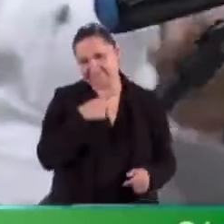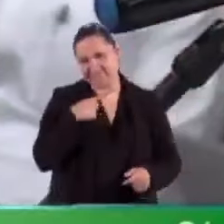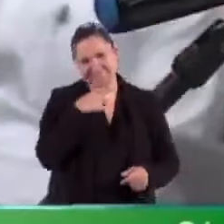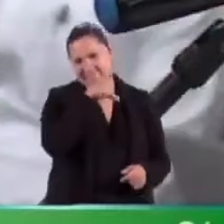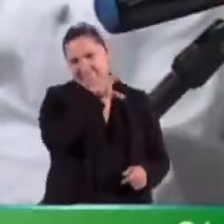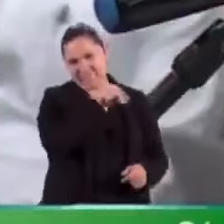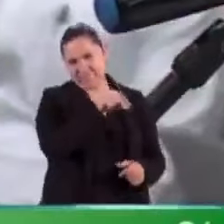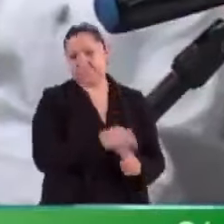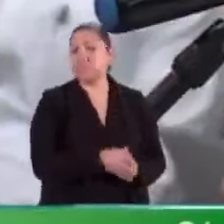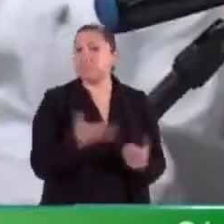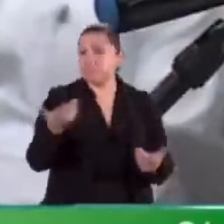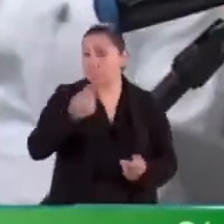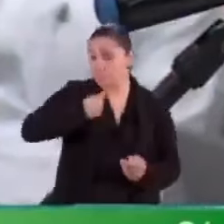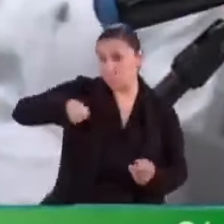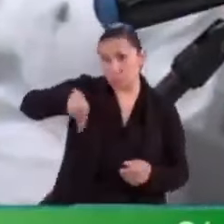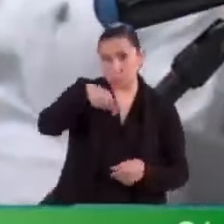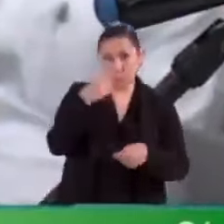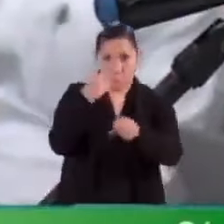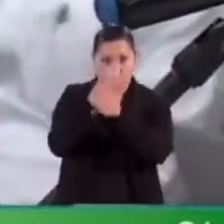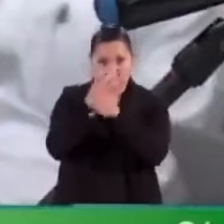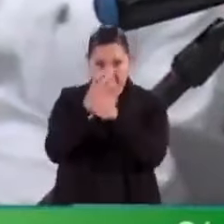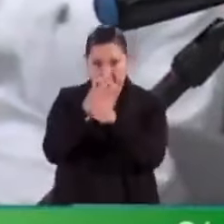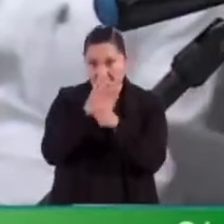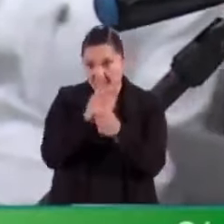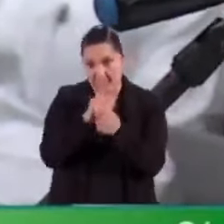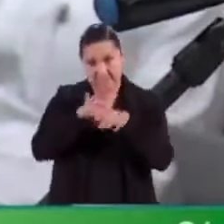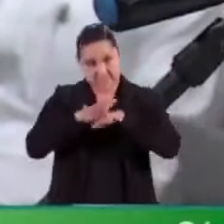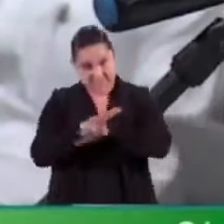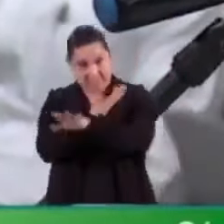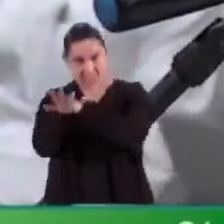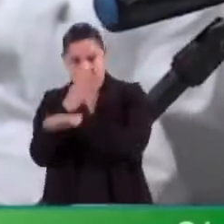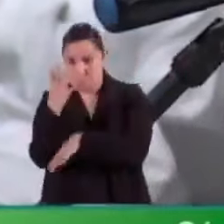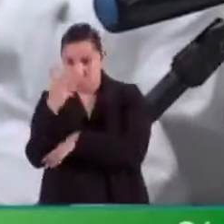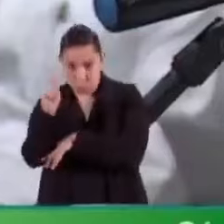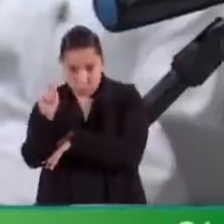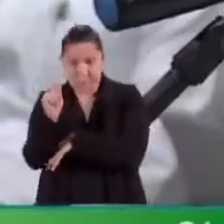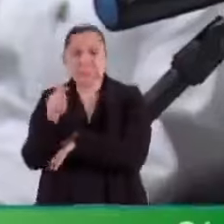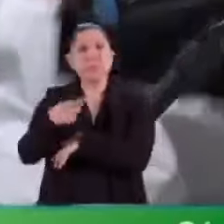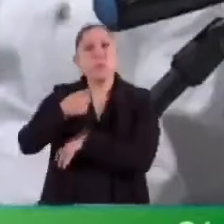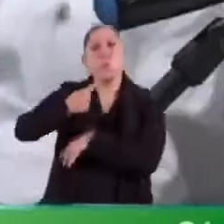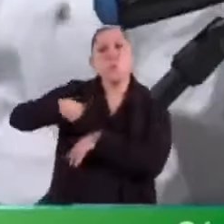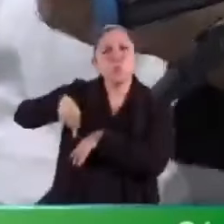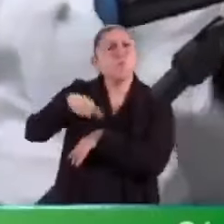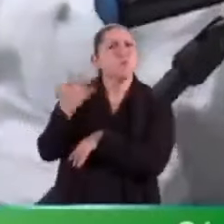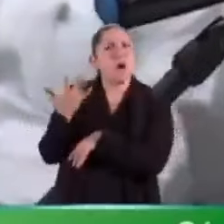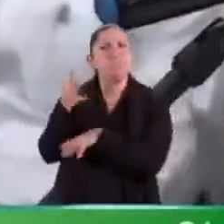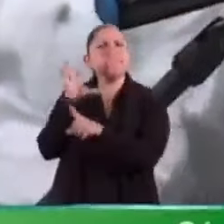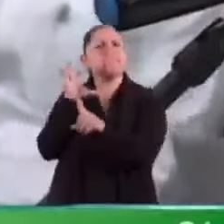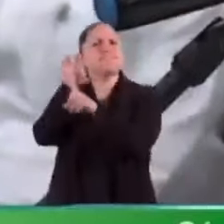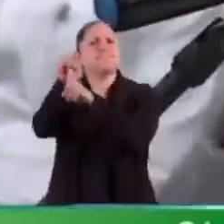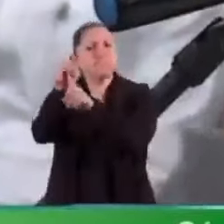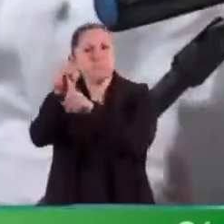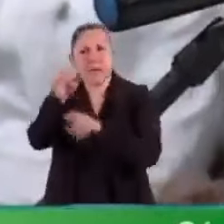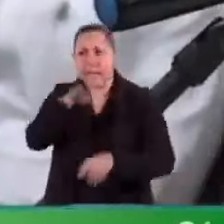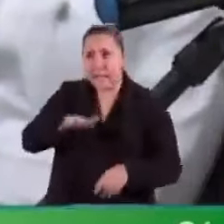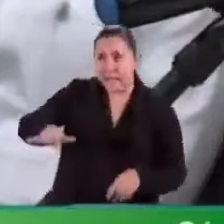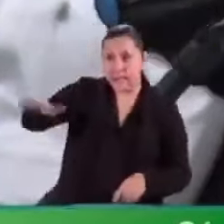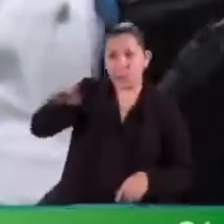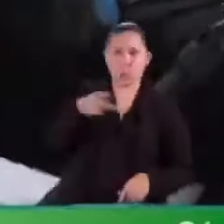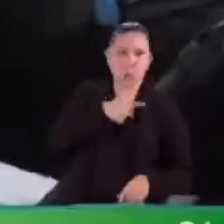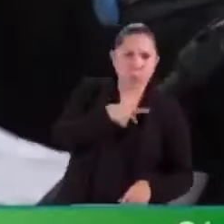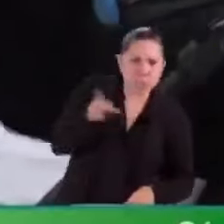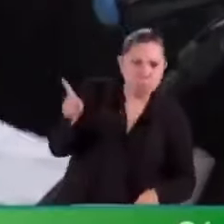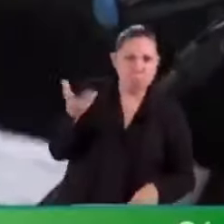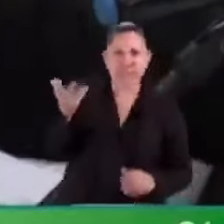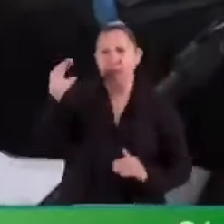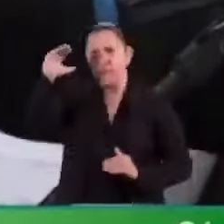transformación hemos logrado que el combate a la pobreza y el combate a la desigualdad llegue hasta